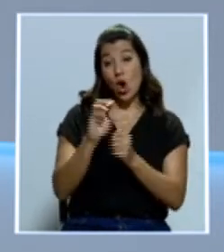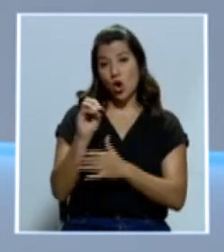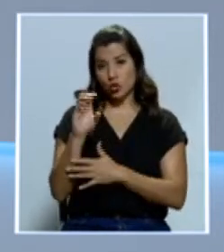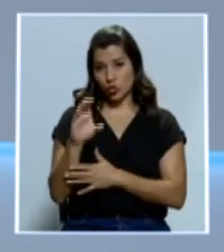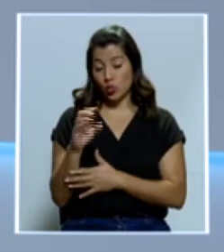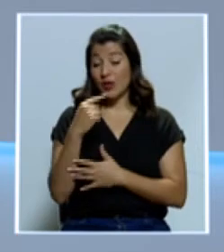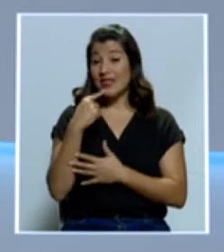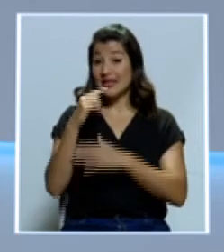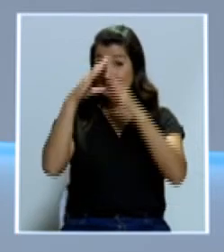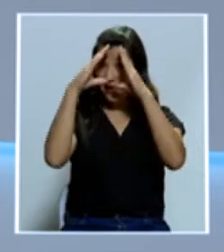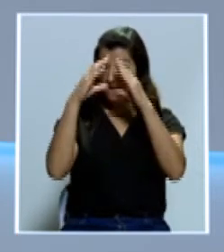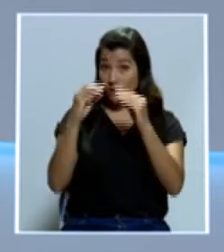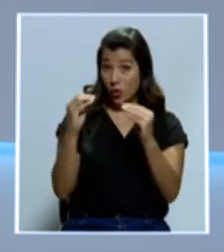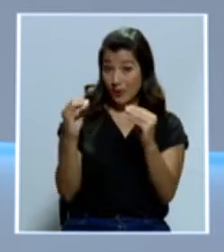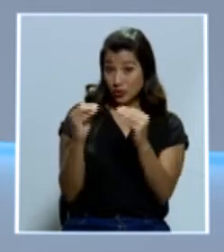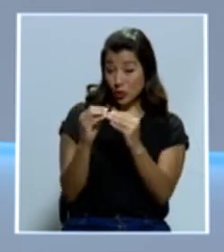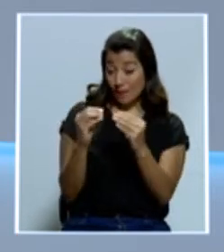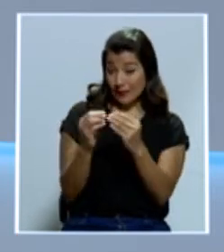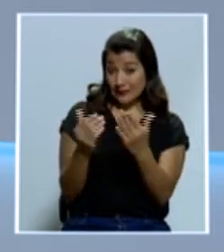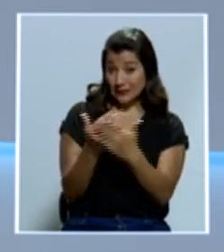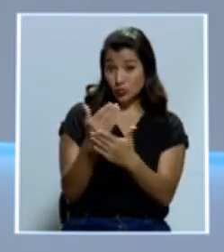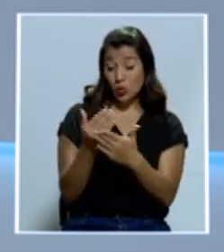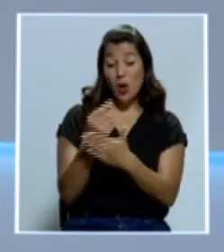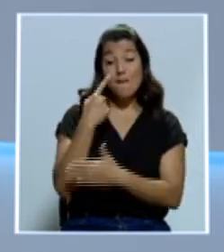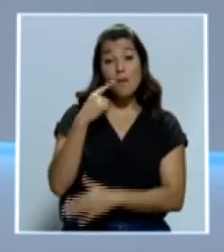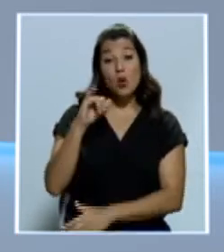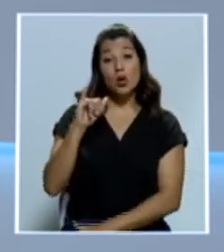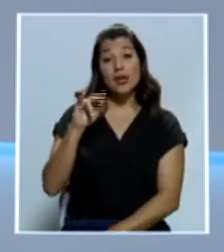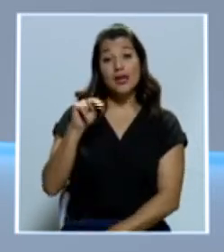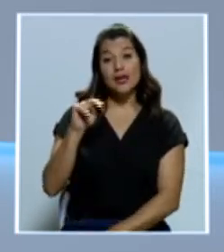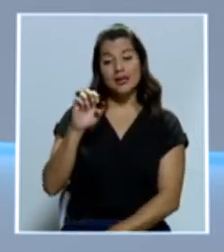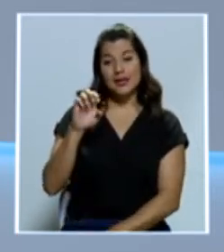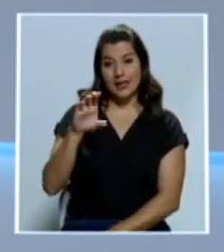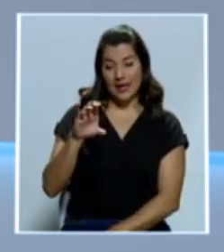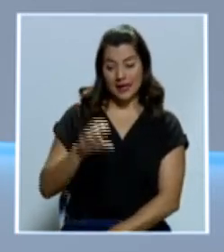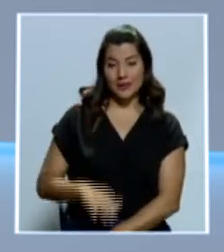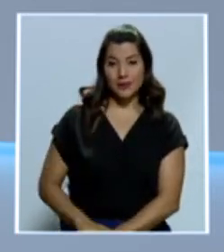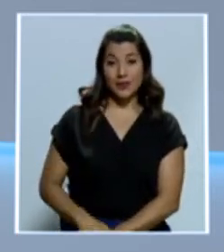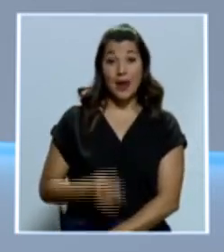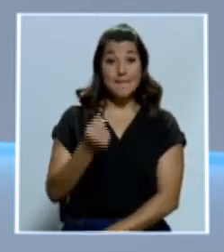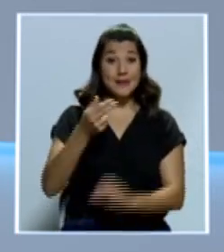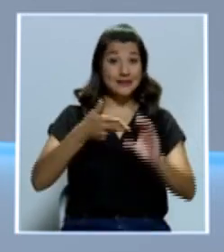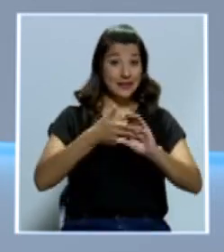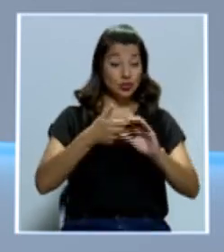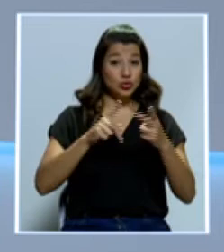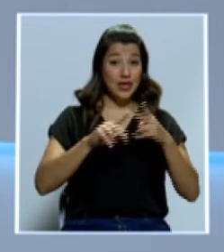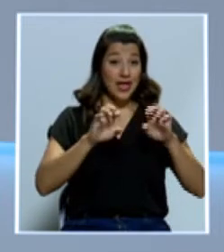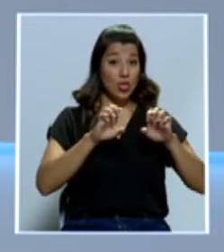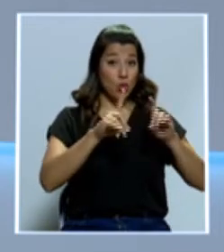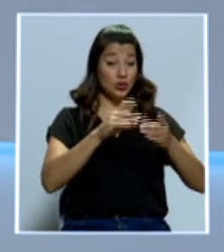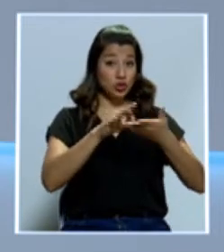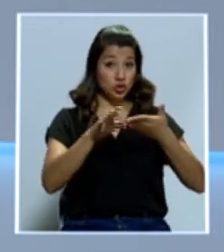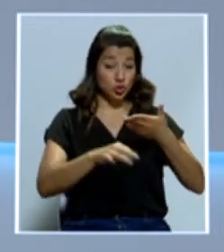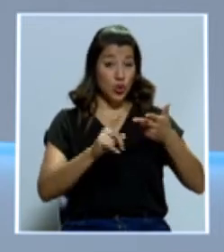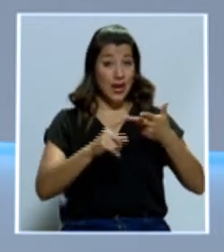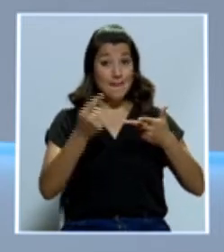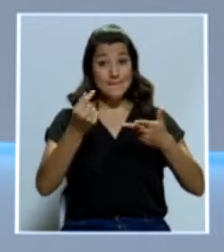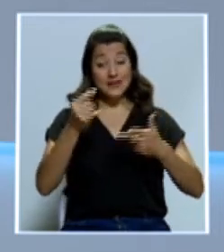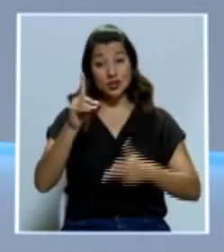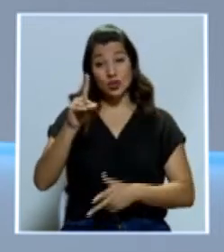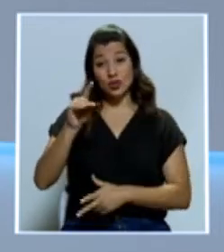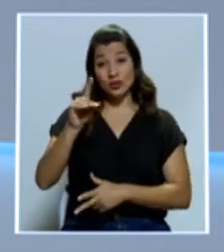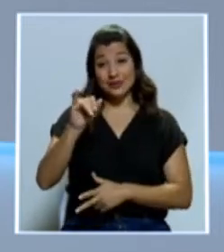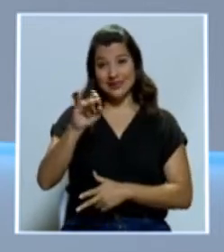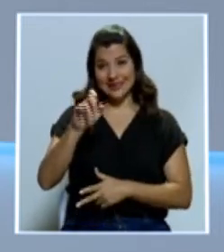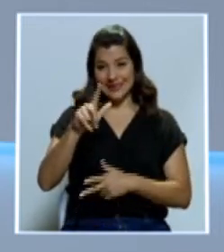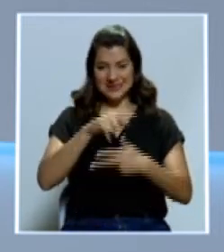más reciente del Instituto Nacional de Estadísticas y Censos, INEC. La gasolina, educación primaria y diésel destacan como los